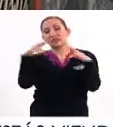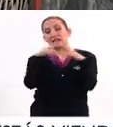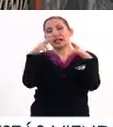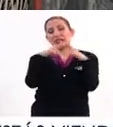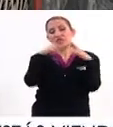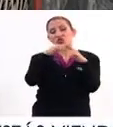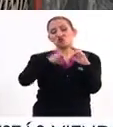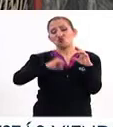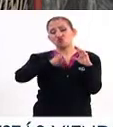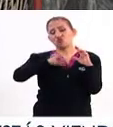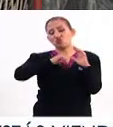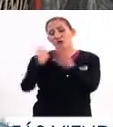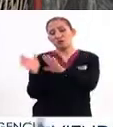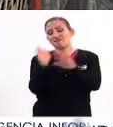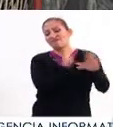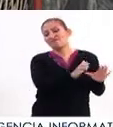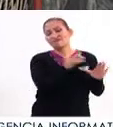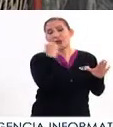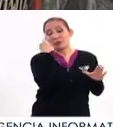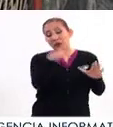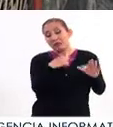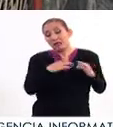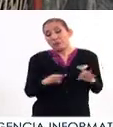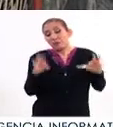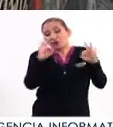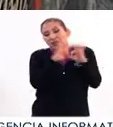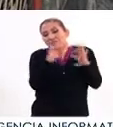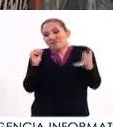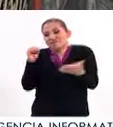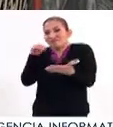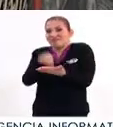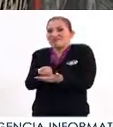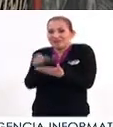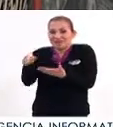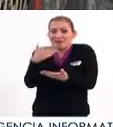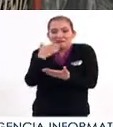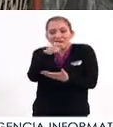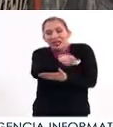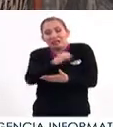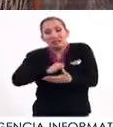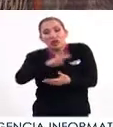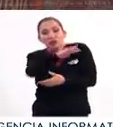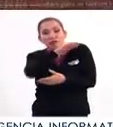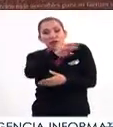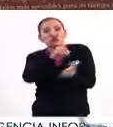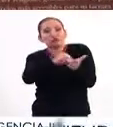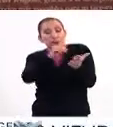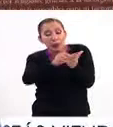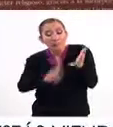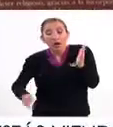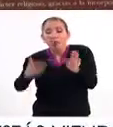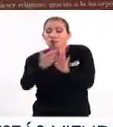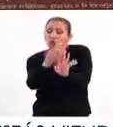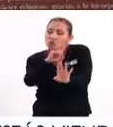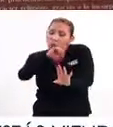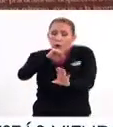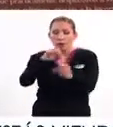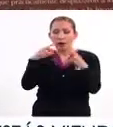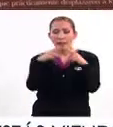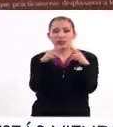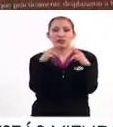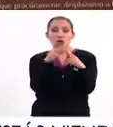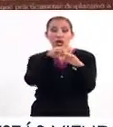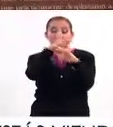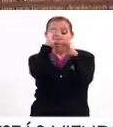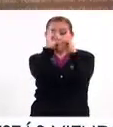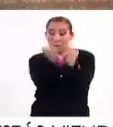quedó de lado. Y para mí fue importante incluirla porque además en el siglo XIX todavía éramos un pueblo mucho más religioso, y bueno,